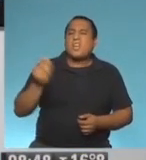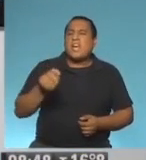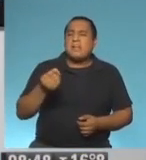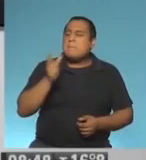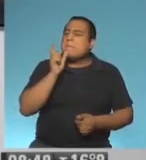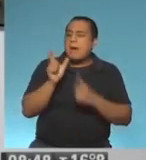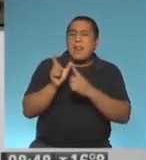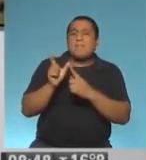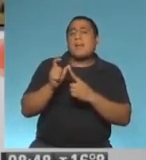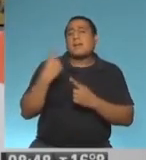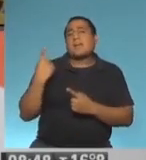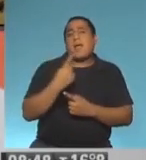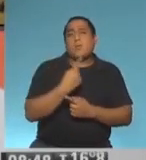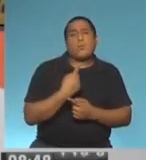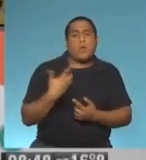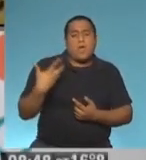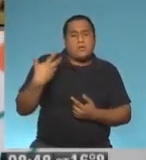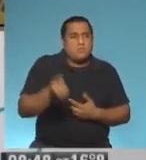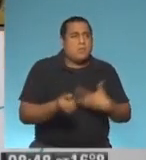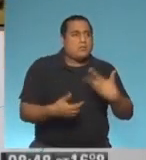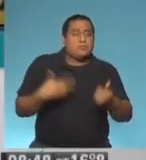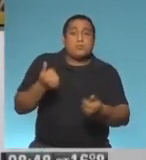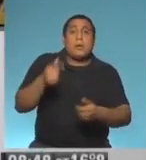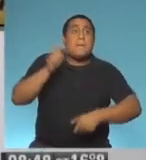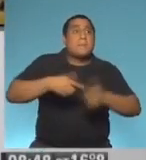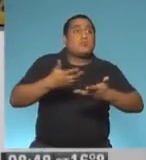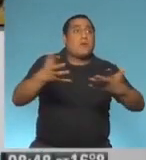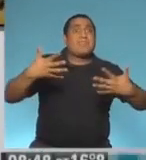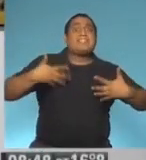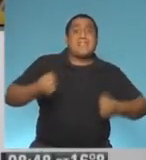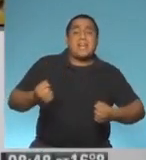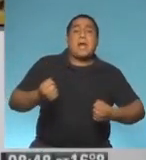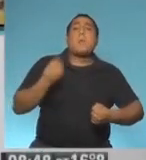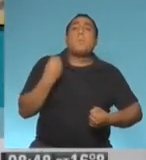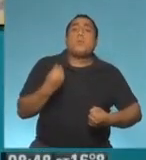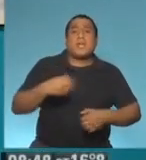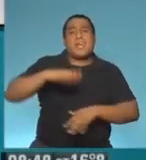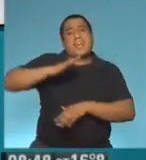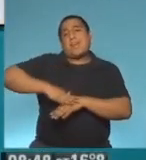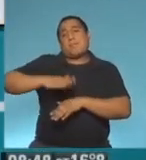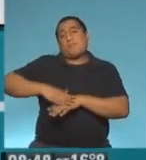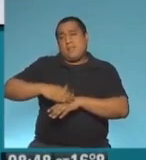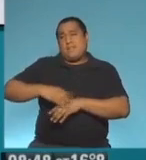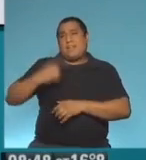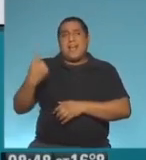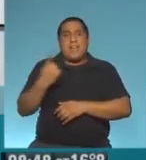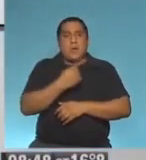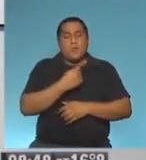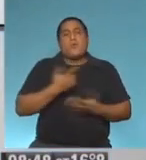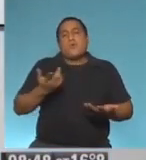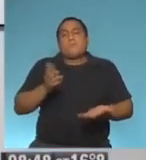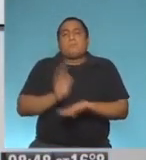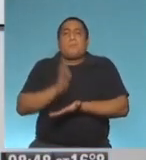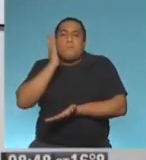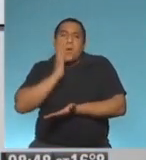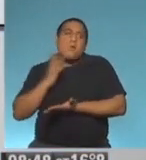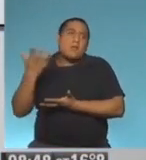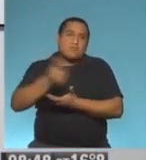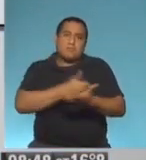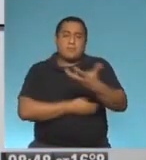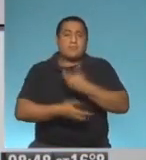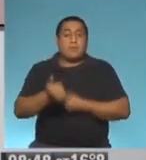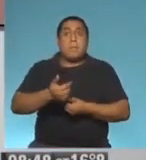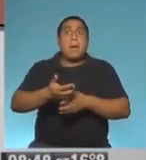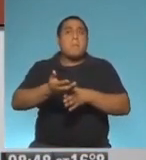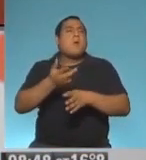entonces cuando hablamos de una sociedad sana hablamos justamente esta responsabilidad que es solidaria y lo digo también por todo el debate que